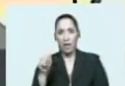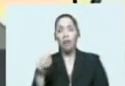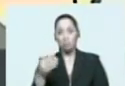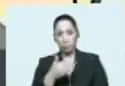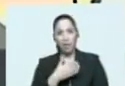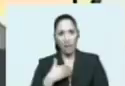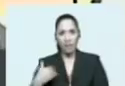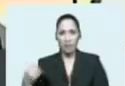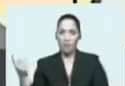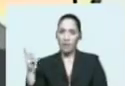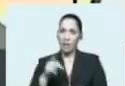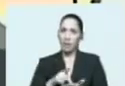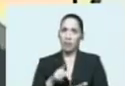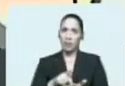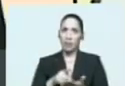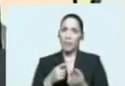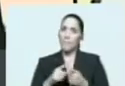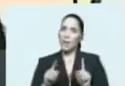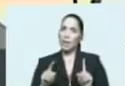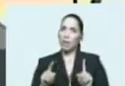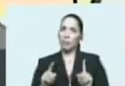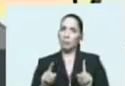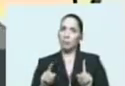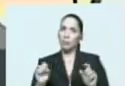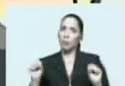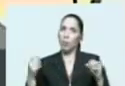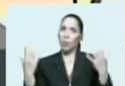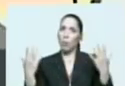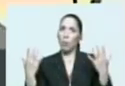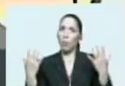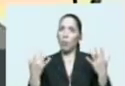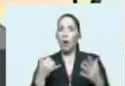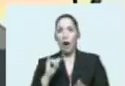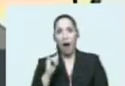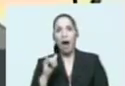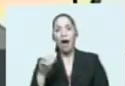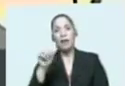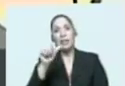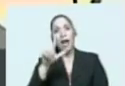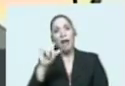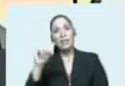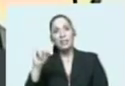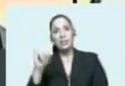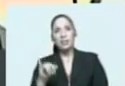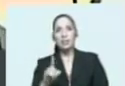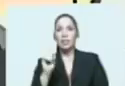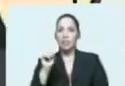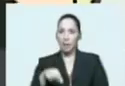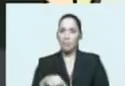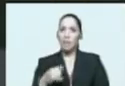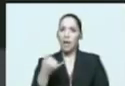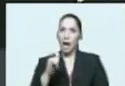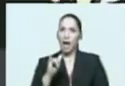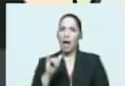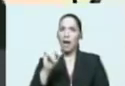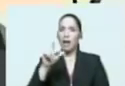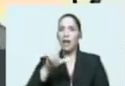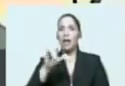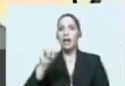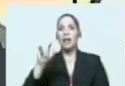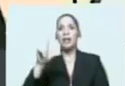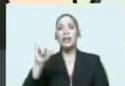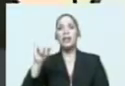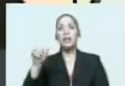pero dónde está gloria está allí y está mi nivel y están todos los